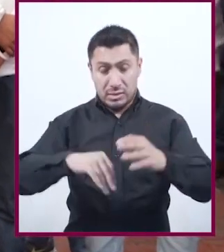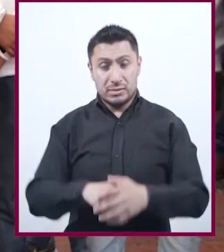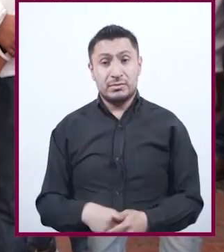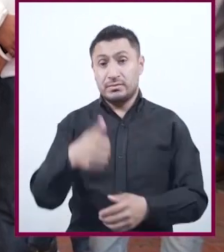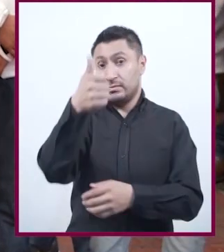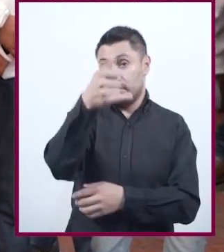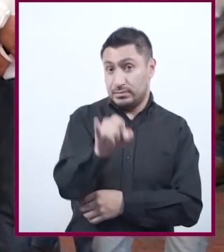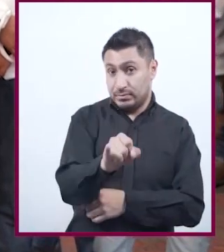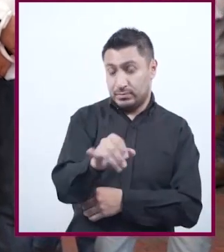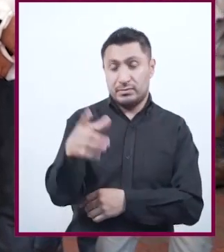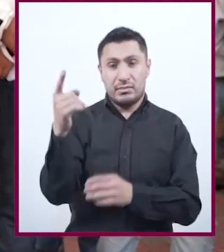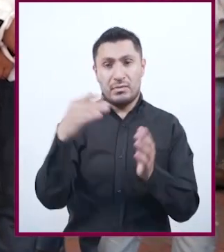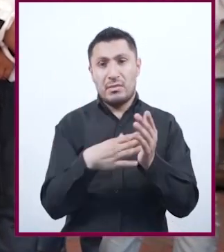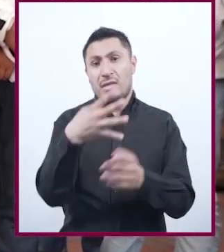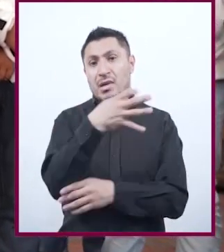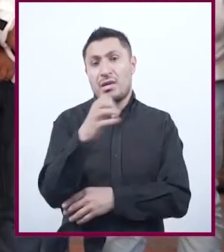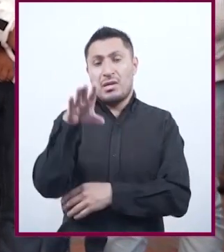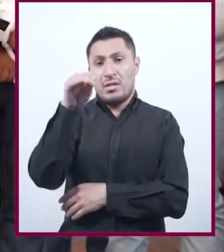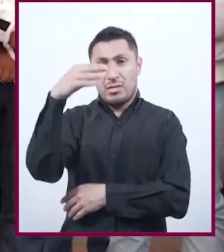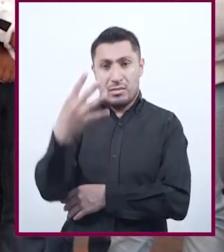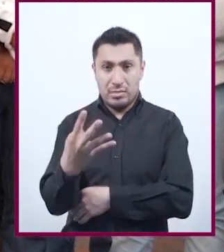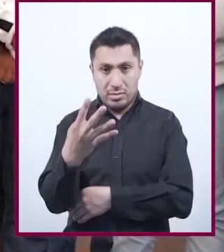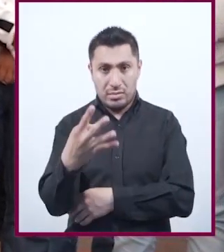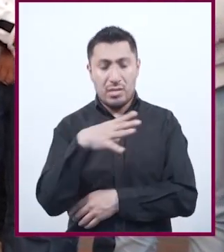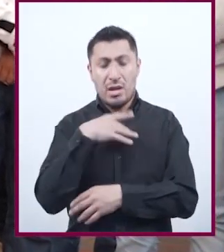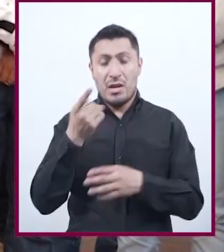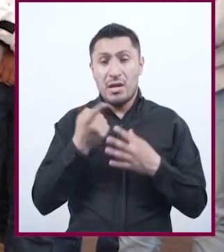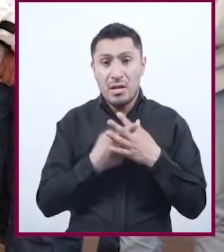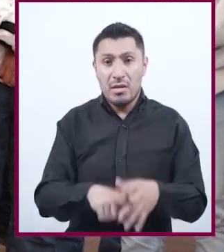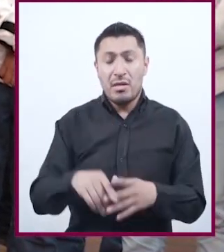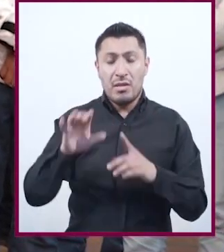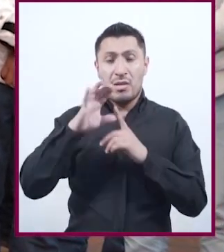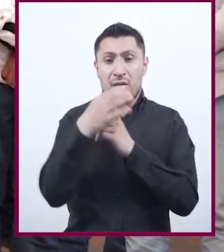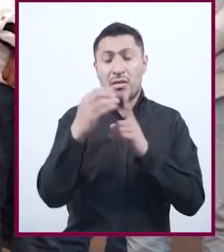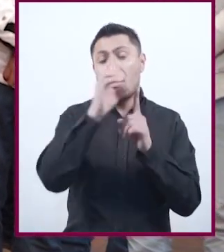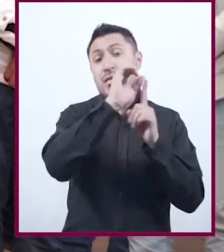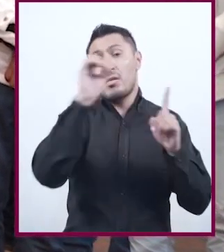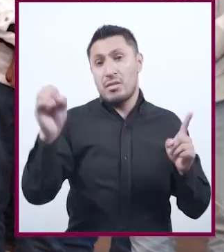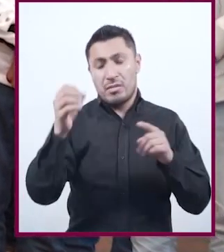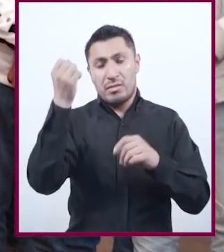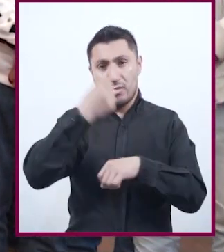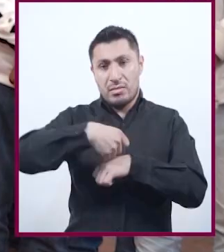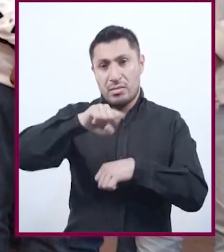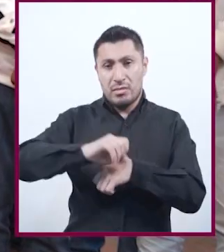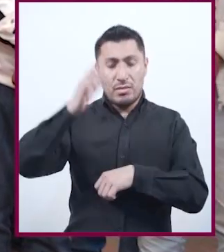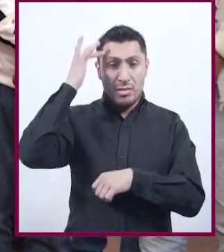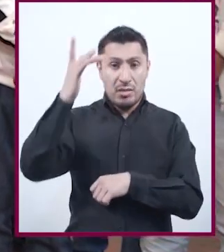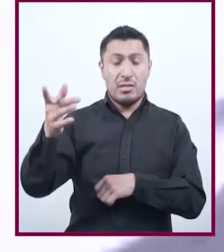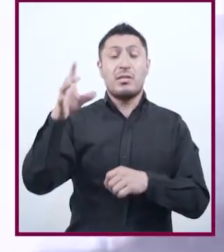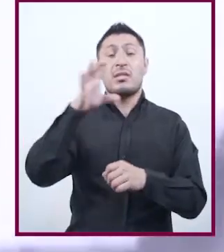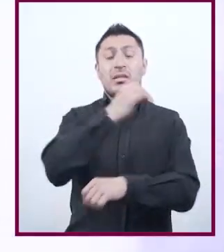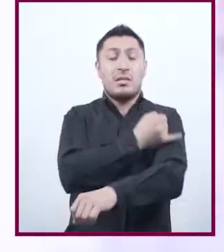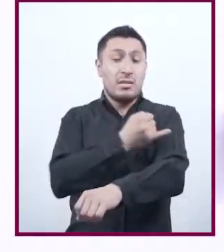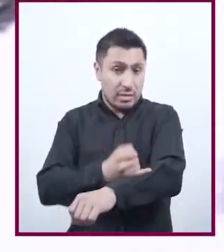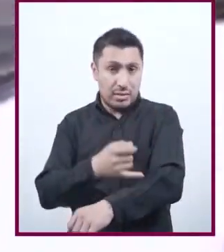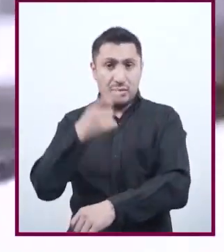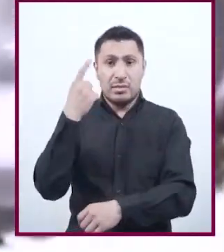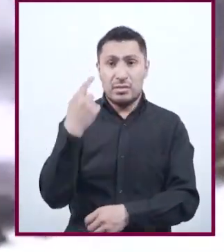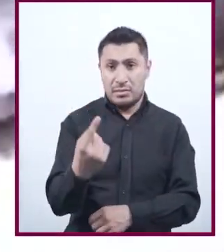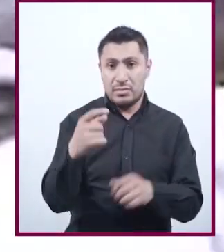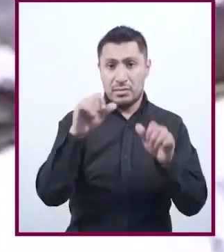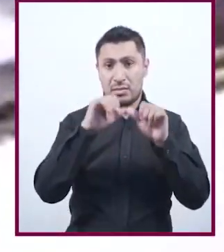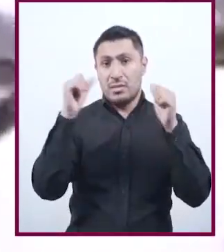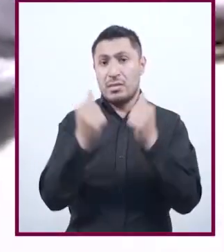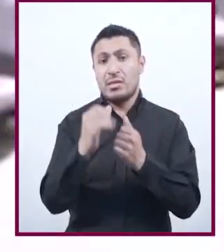1994, surgió el Comité Organizador de Semana Santa en Iztapalapa, una asociación civil encargada de planificar